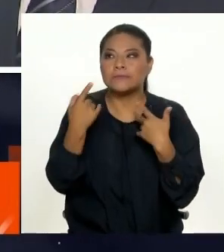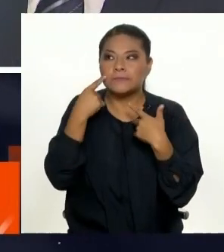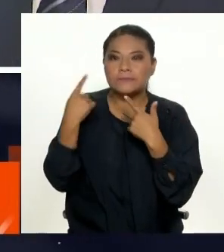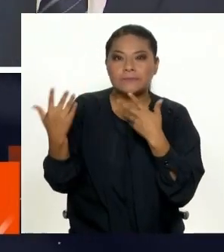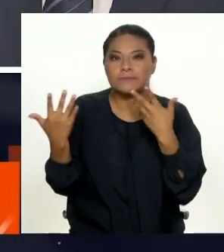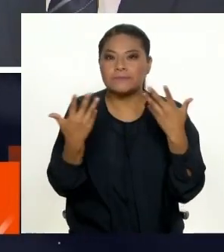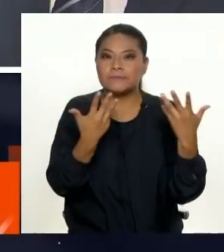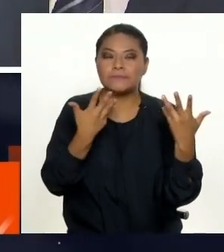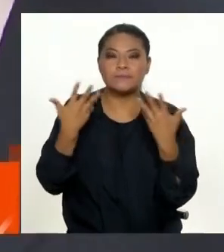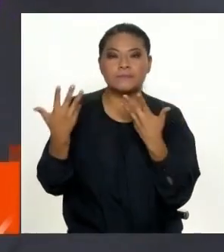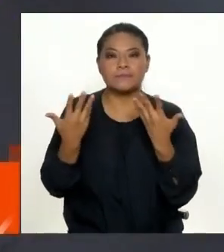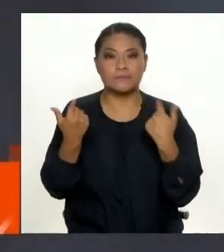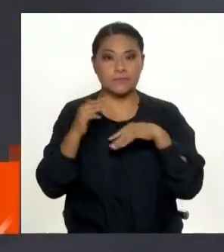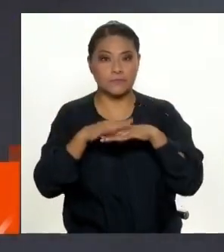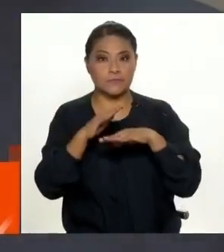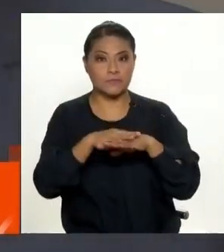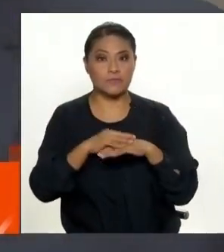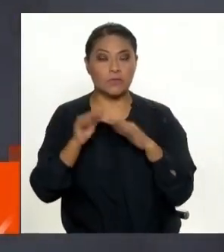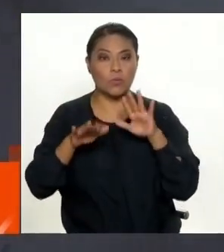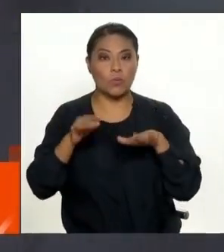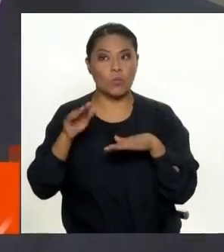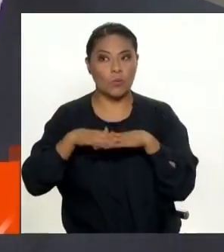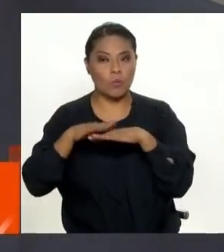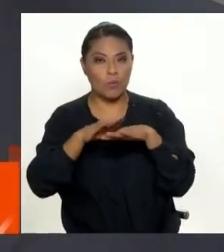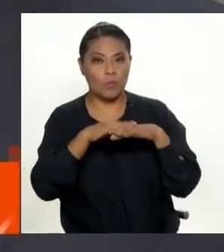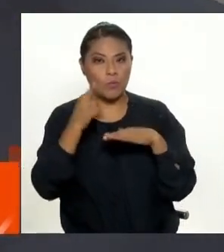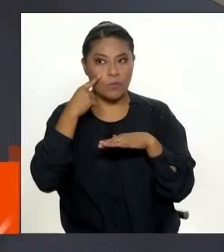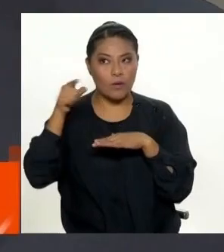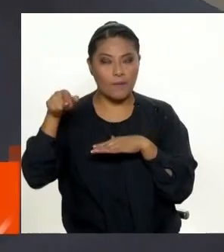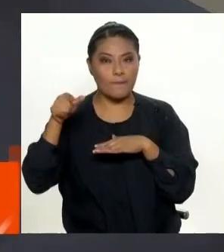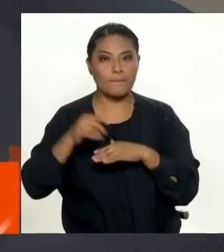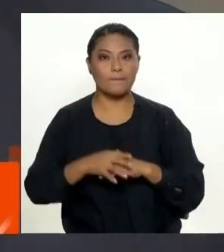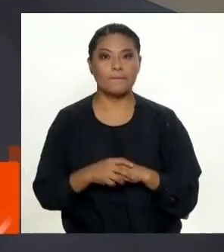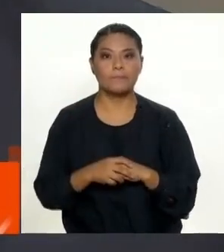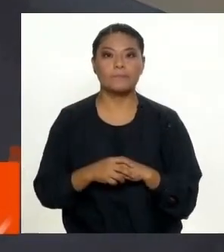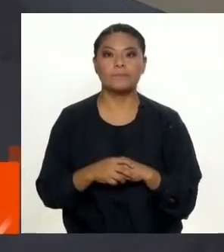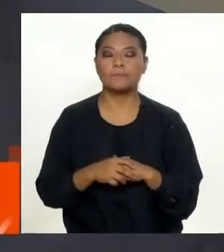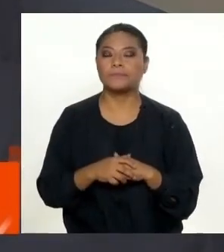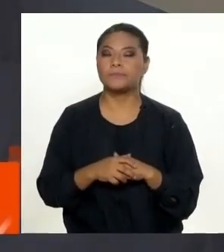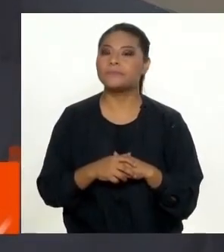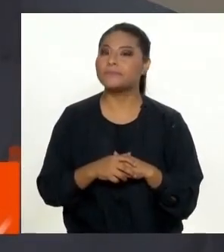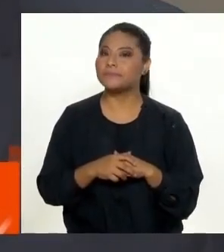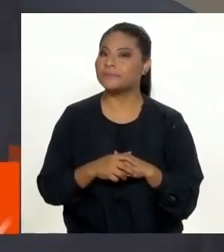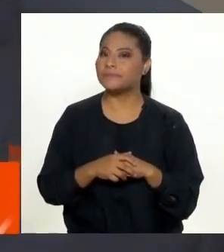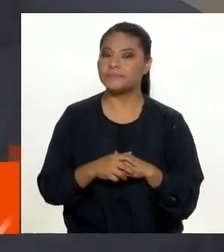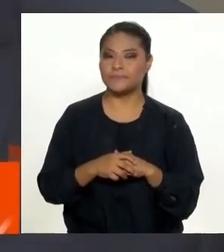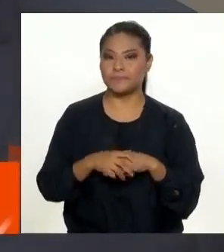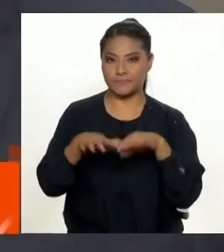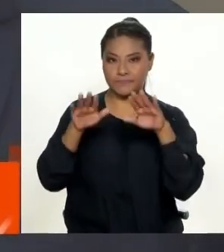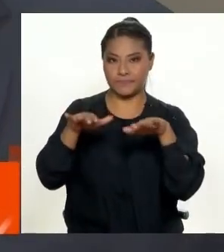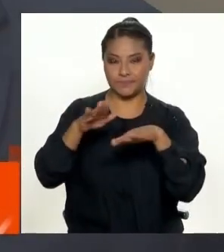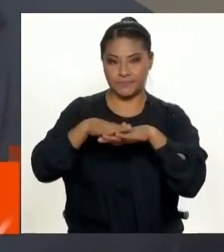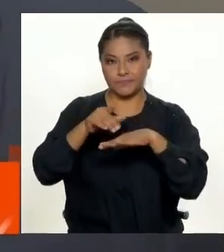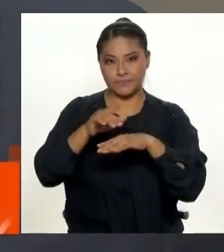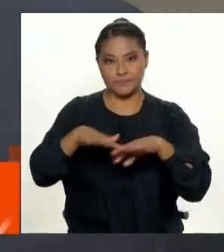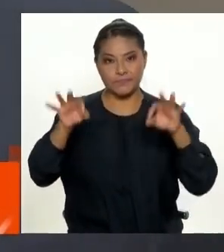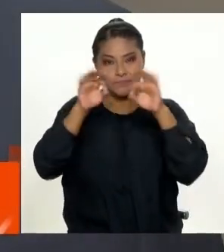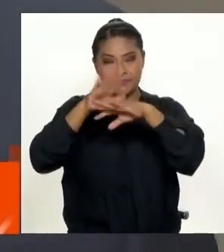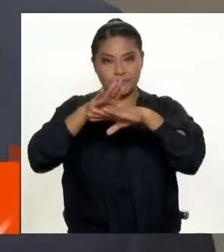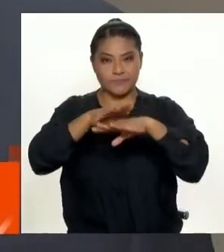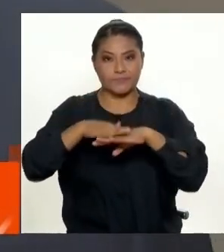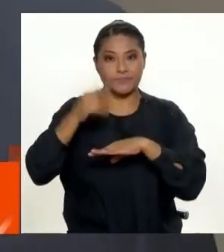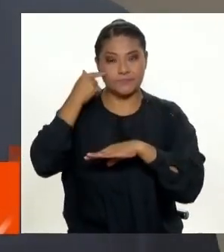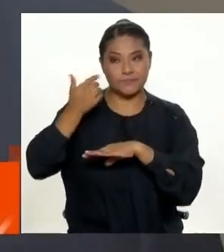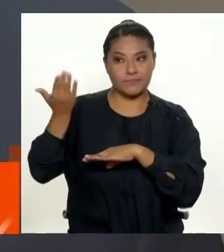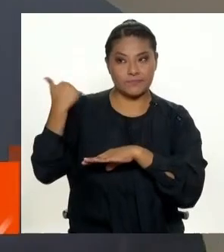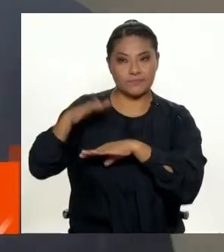permitan equiparar las circunstancias o al menos disuadir al atacante. Hay algo que debemos siempre tener presente, es que el adquirir un